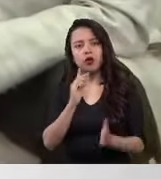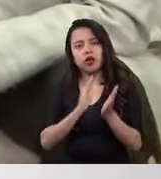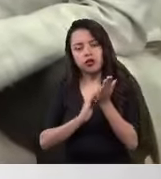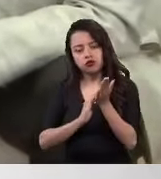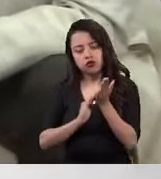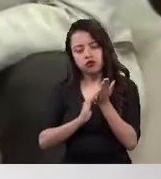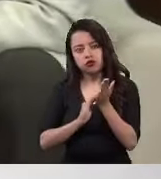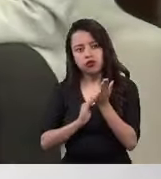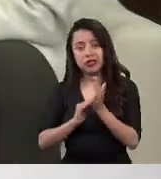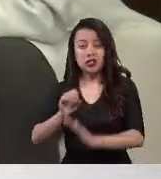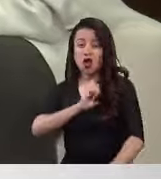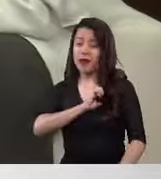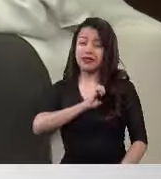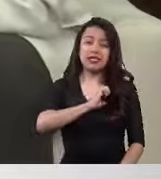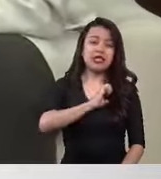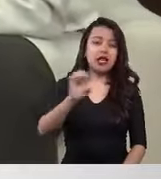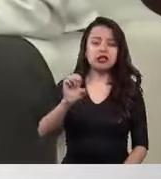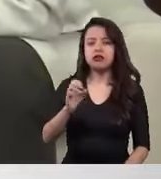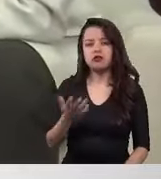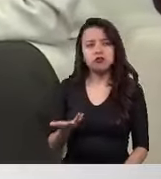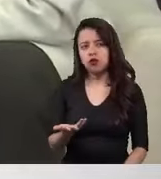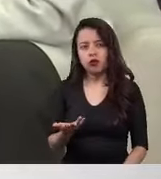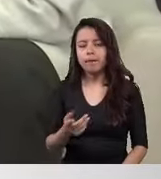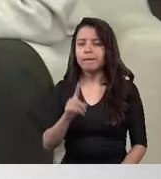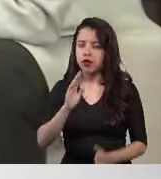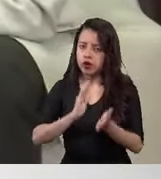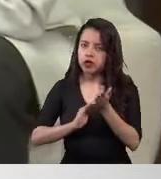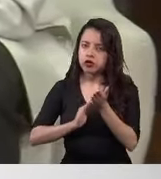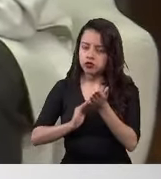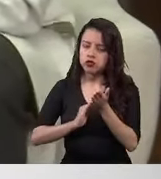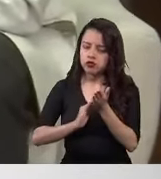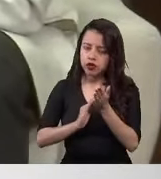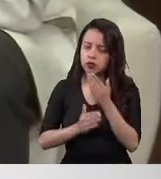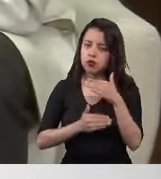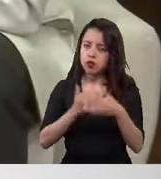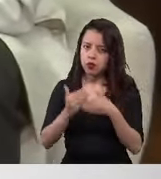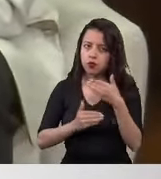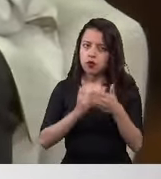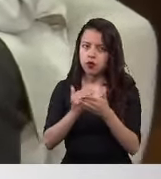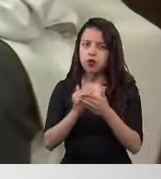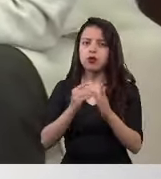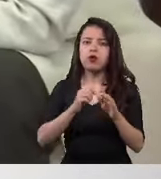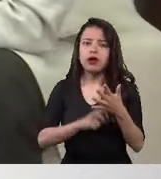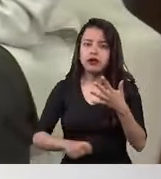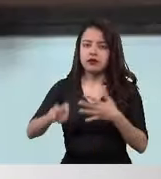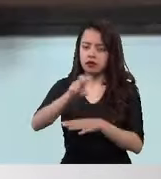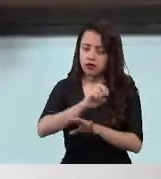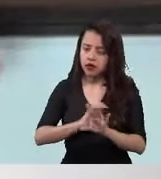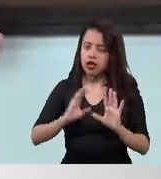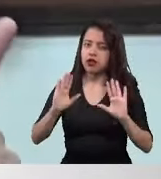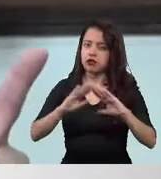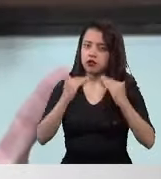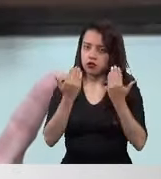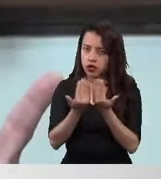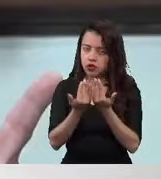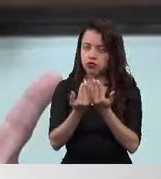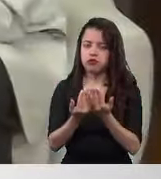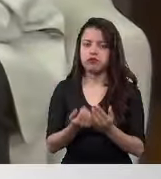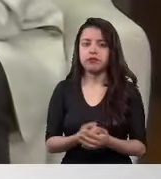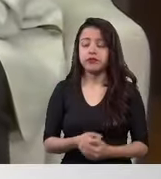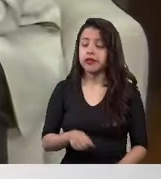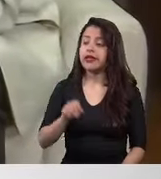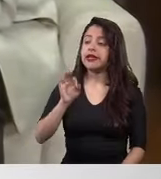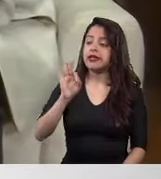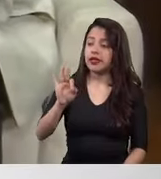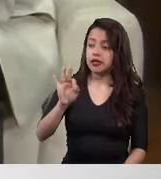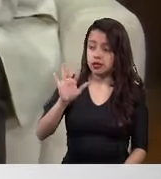pues que somos la maravilla, no resulta, no tenemos problema. Pero Caldas en Alimentación Escolar ha estado muy bien rankeado a nivel nacional. 35.000 niños.